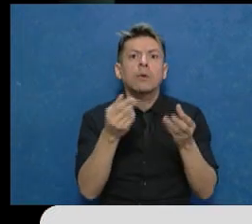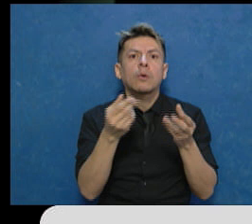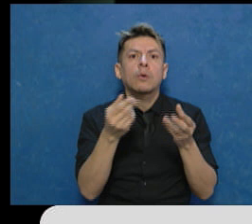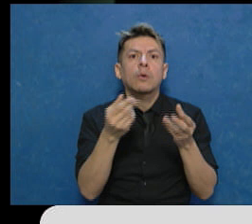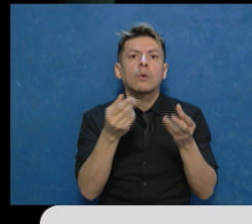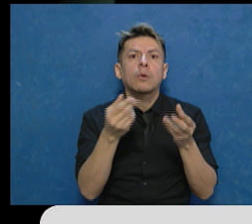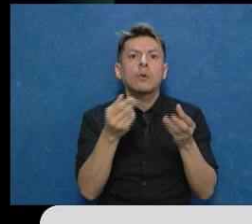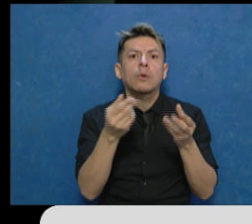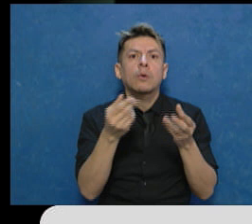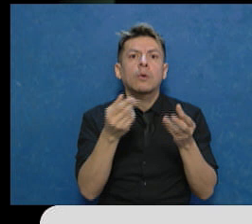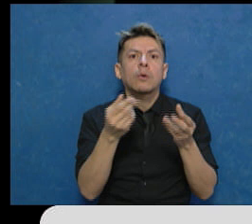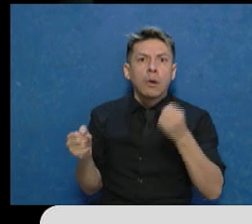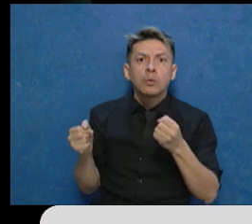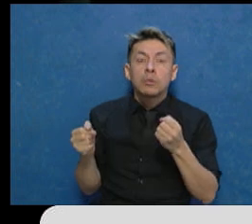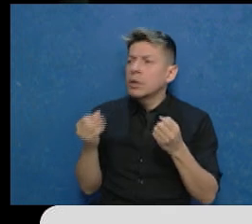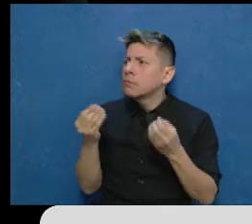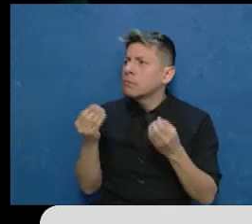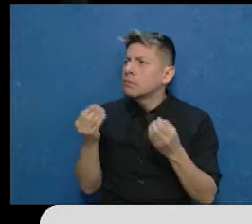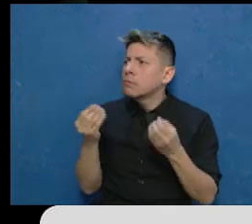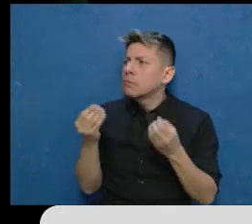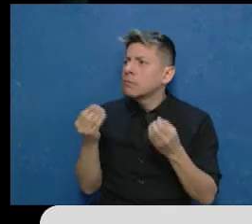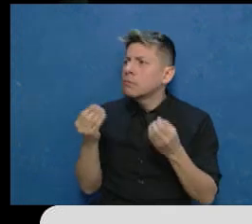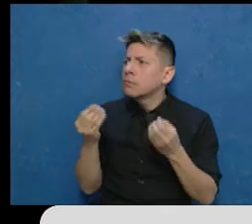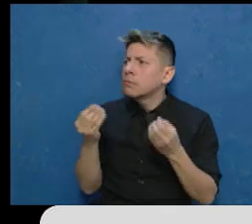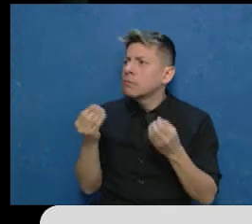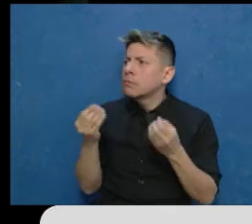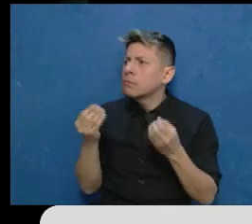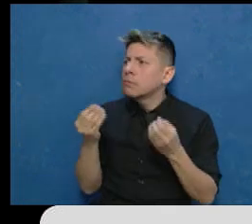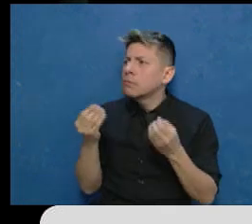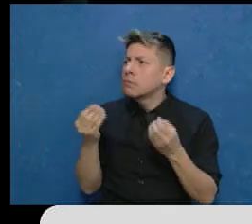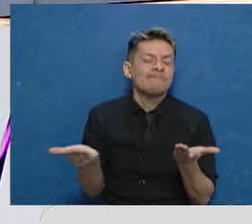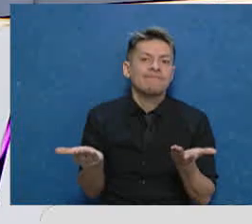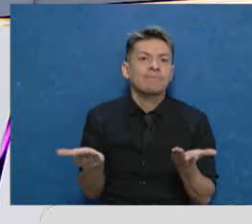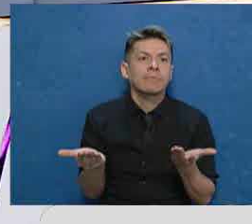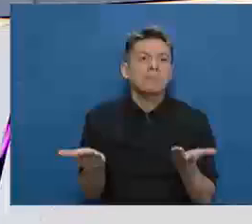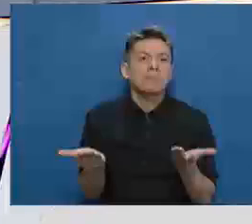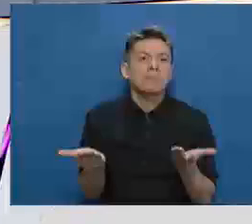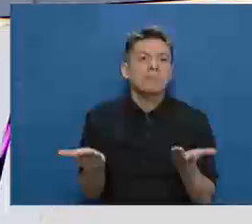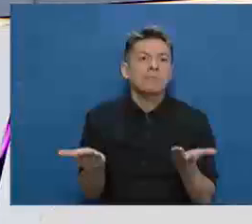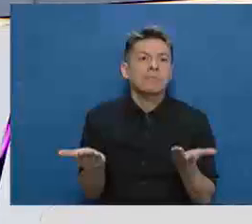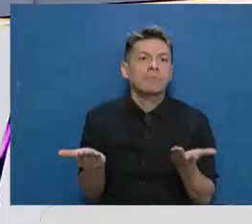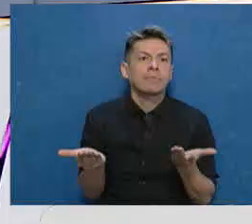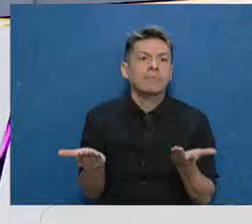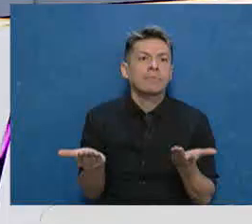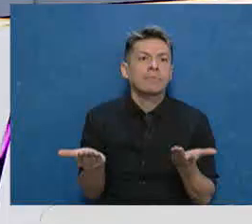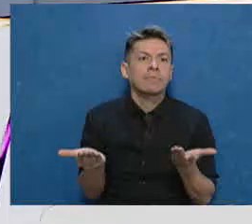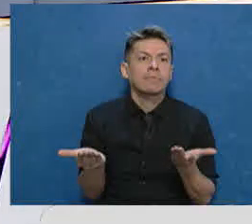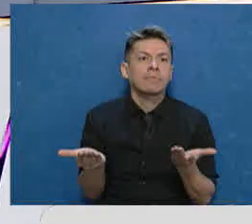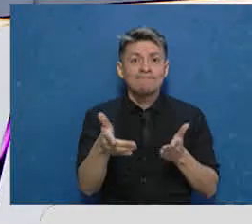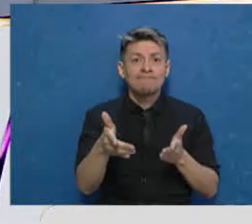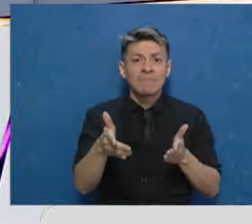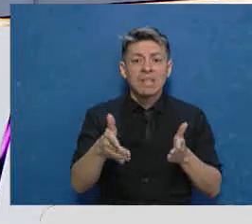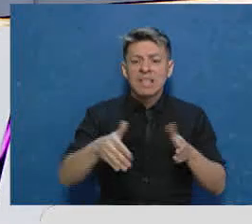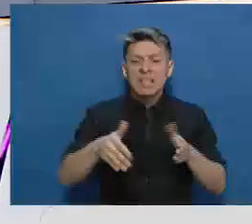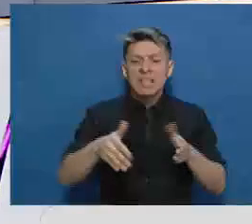a ver un vehículo, pero no puede identificarlo. Sí. Ese es el primer dato. Y se ve la calle ahí que mostramos en las imágenes. No tiene banquina, no tiene cordón,